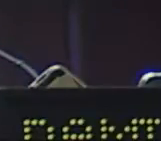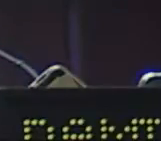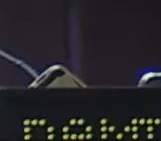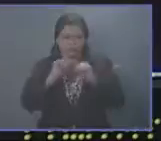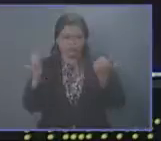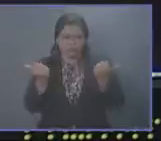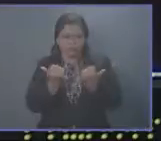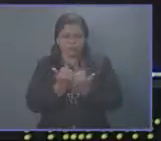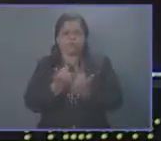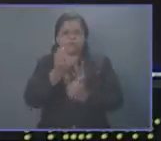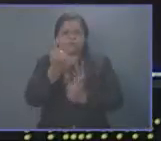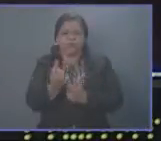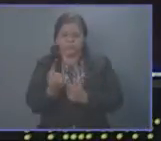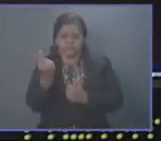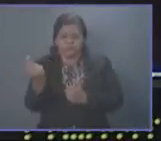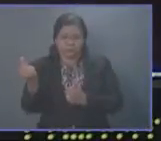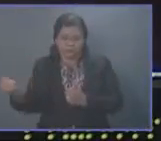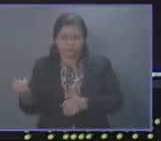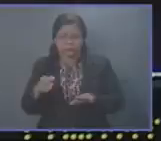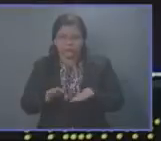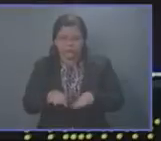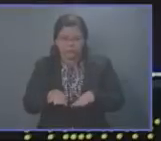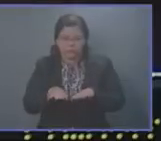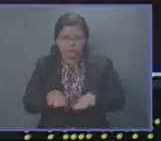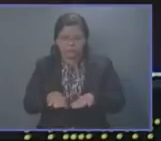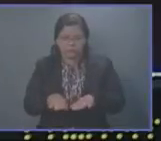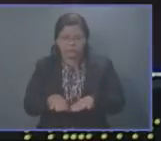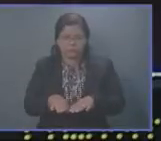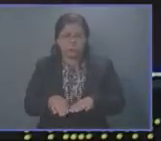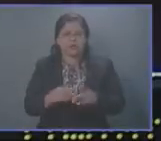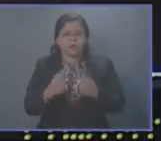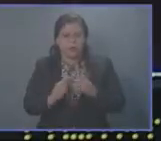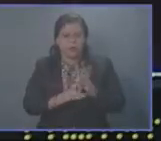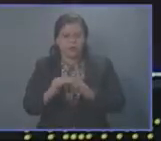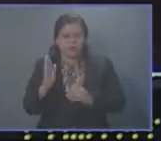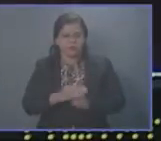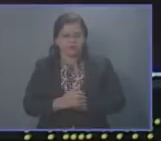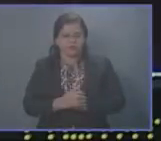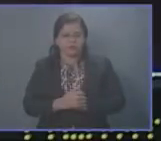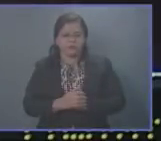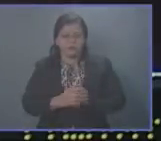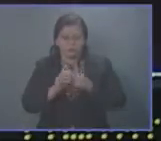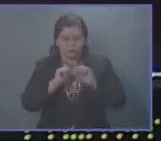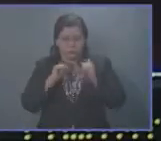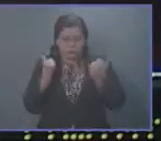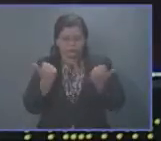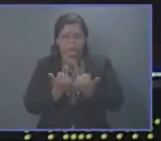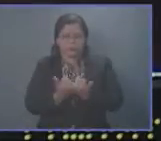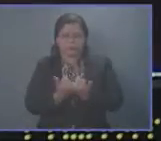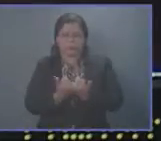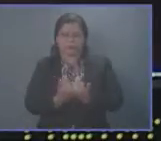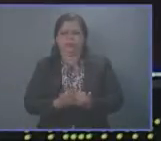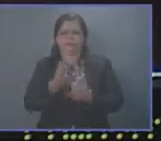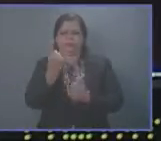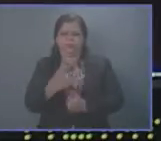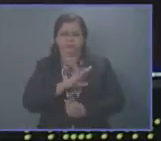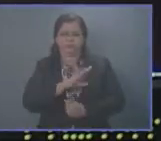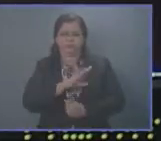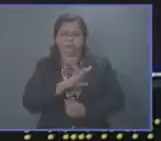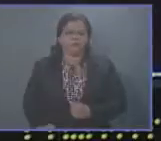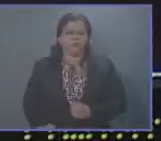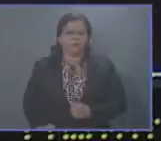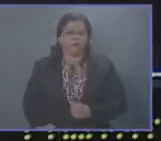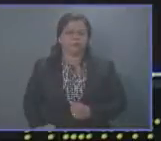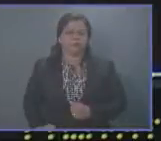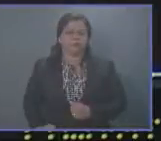Asociación de Confeccionistas Unidos de El Salvador, ASUES, Asociación Salvadoreña de Productores de Calzado